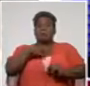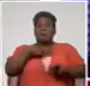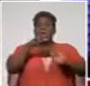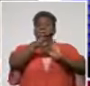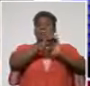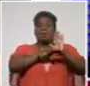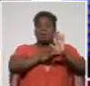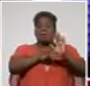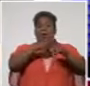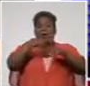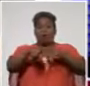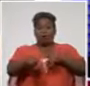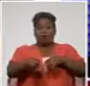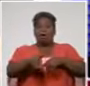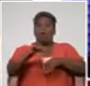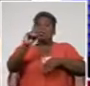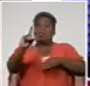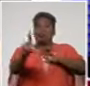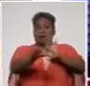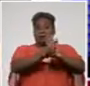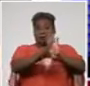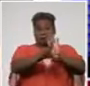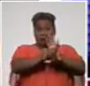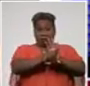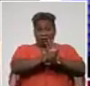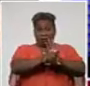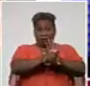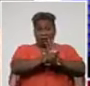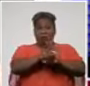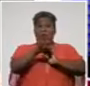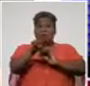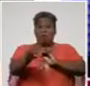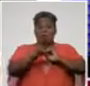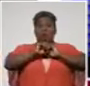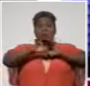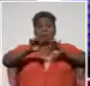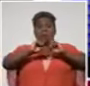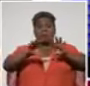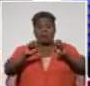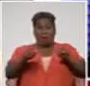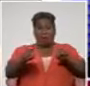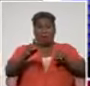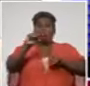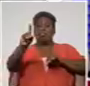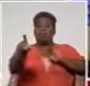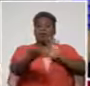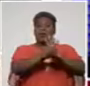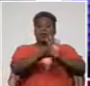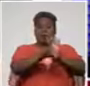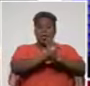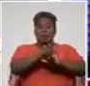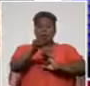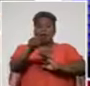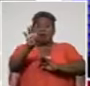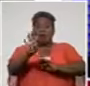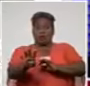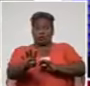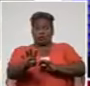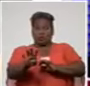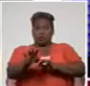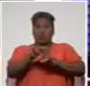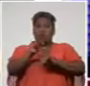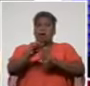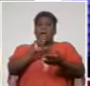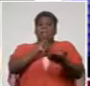un decreto que se ha publicado en las últimas horas, el decreto 14, que cambió el marco regulatorio de las multas para